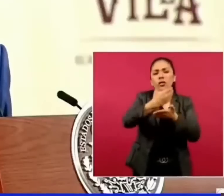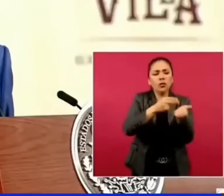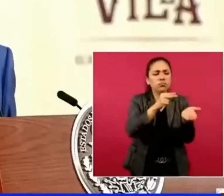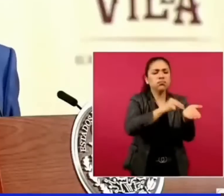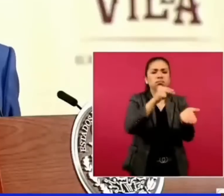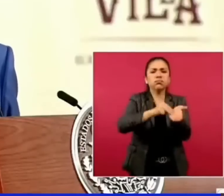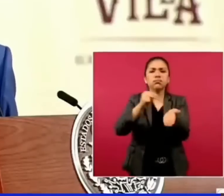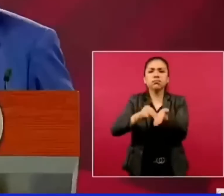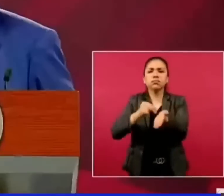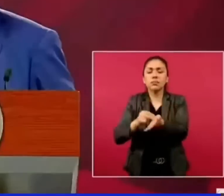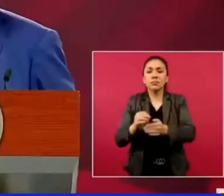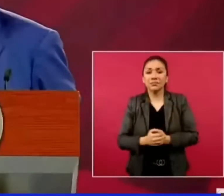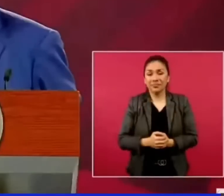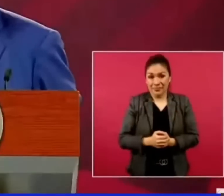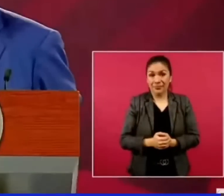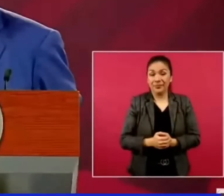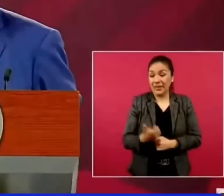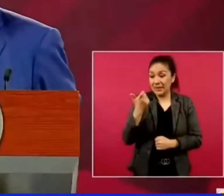y que ese dinero